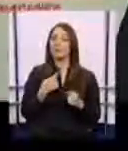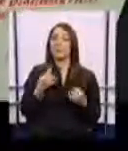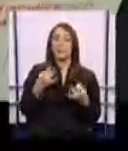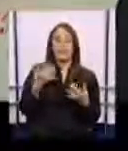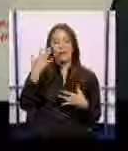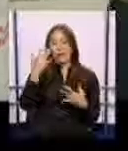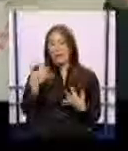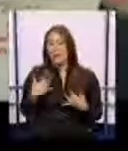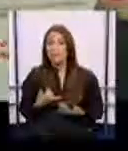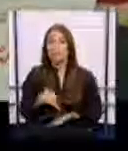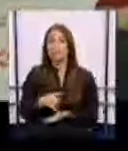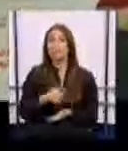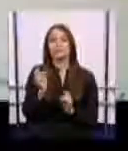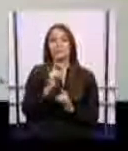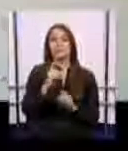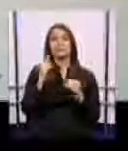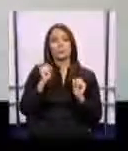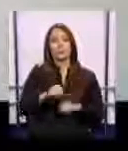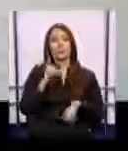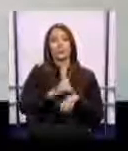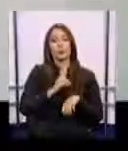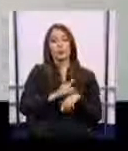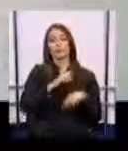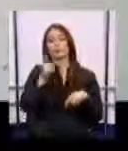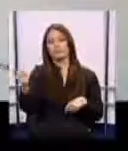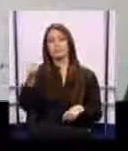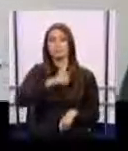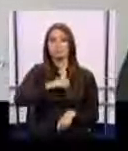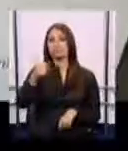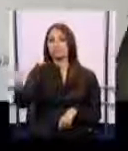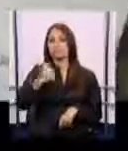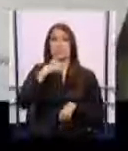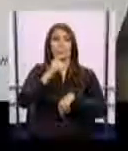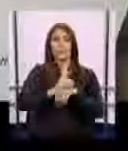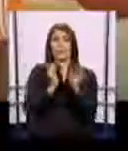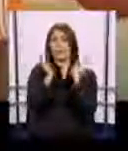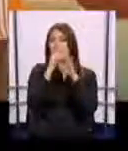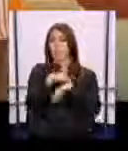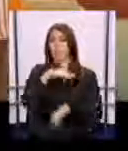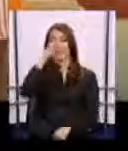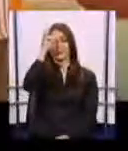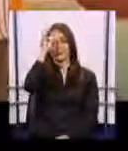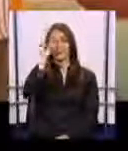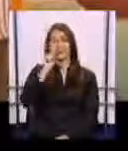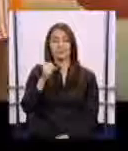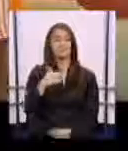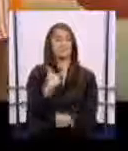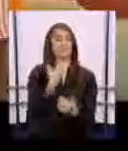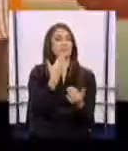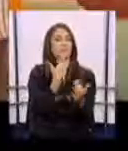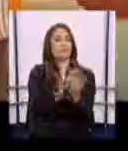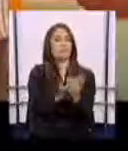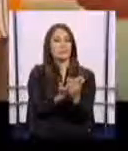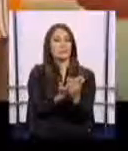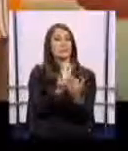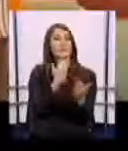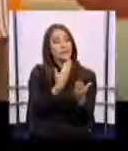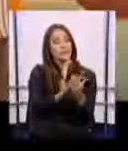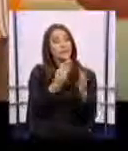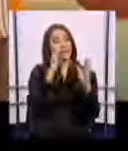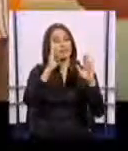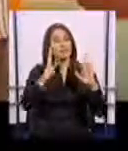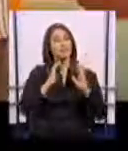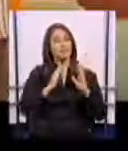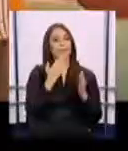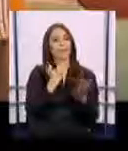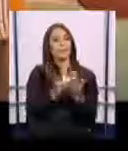dolencia y hacerse todos los chequeos y los medicamentos totalmente gratis. Agradecerle por toda la atención que ha tenido